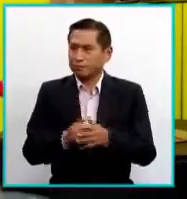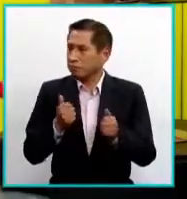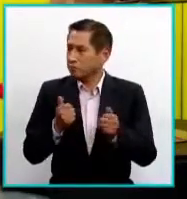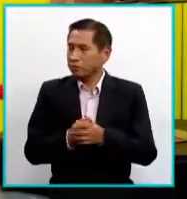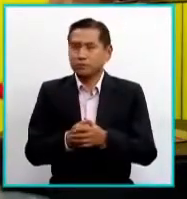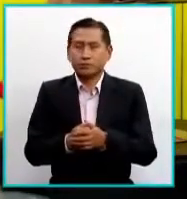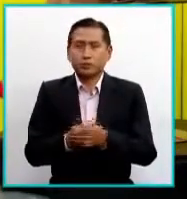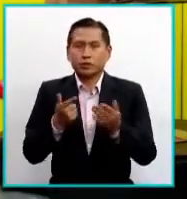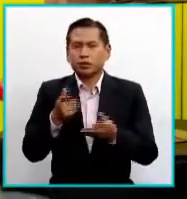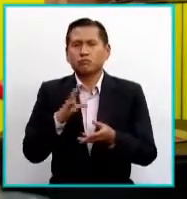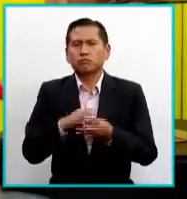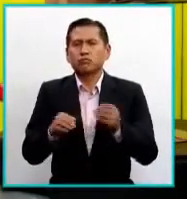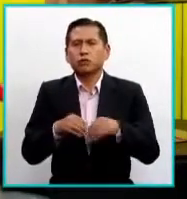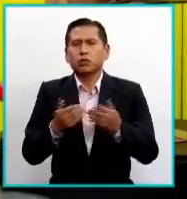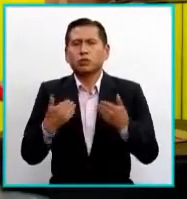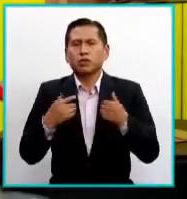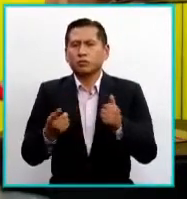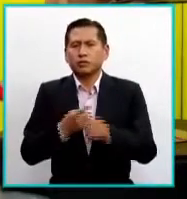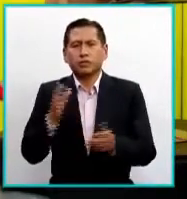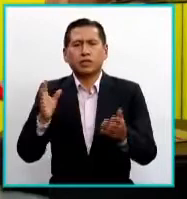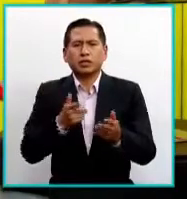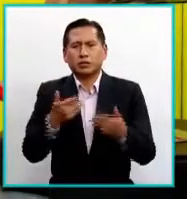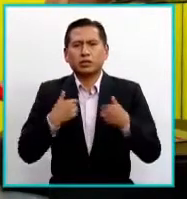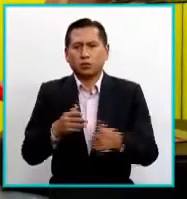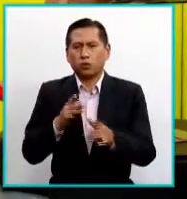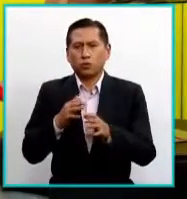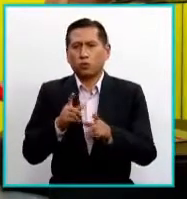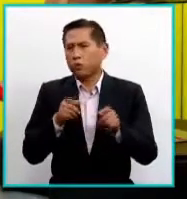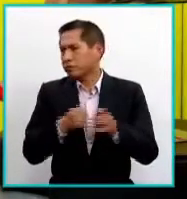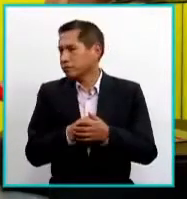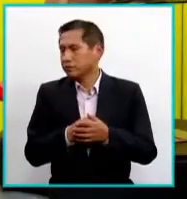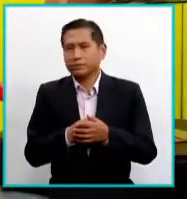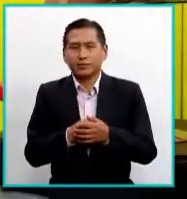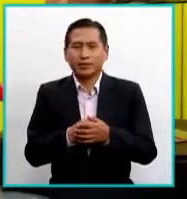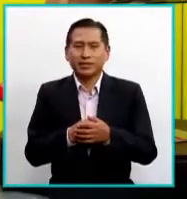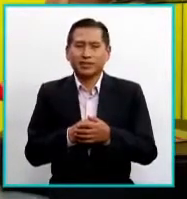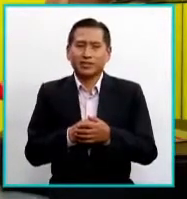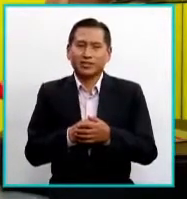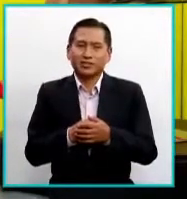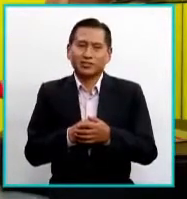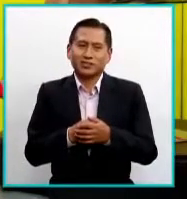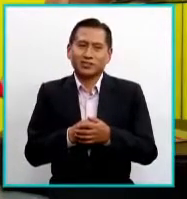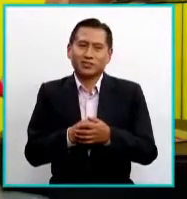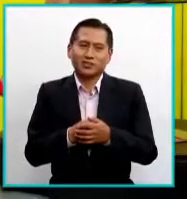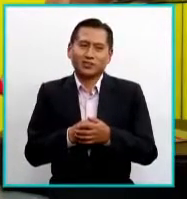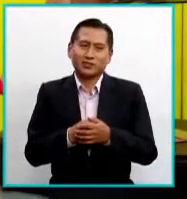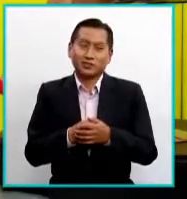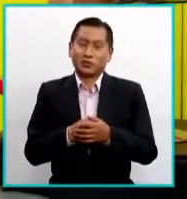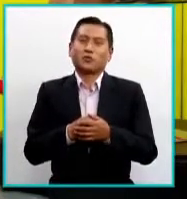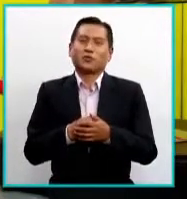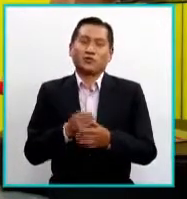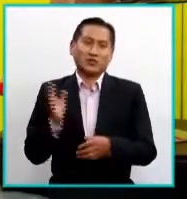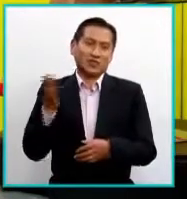perfecto. Cuéntame, ¿cuál fue la primera canción que tocaste con la quena? Sí, ¿no?